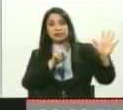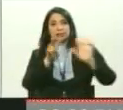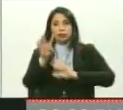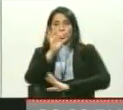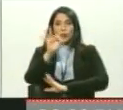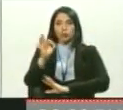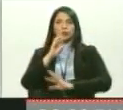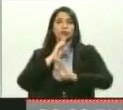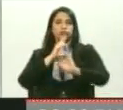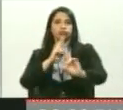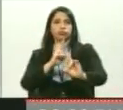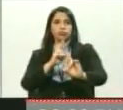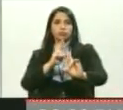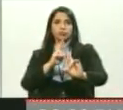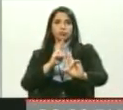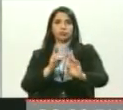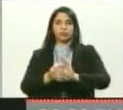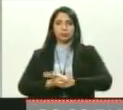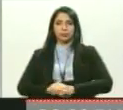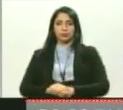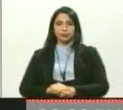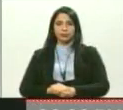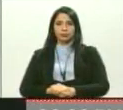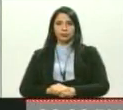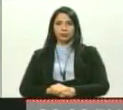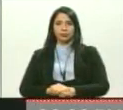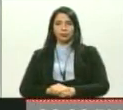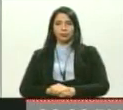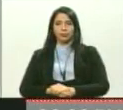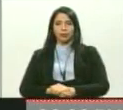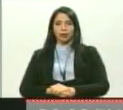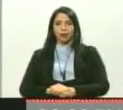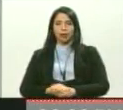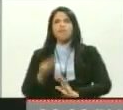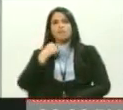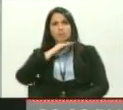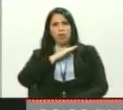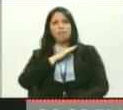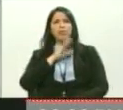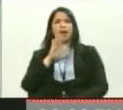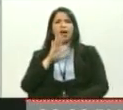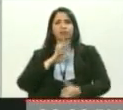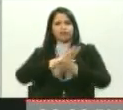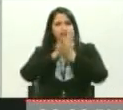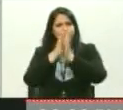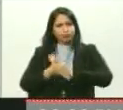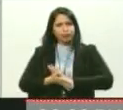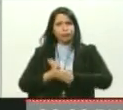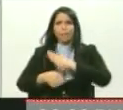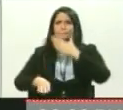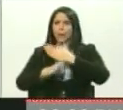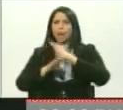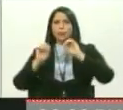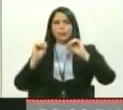62% dice, la pandemia va a pasar y nos vamos a